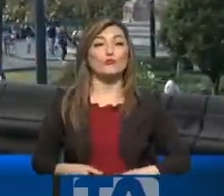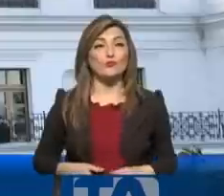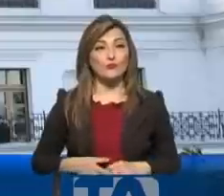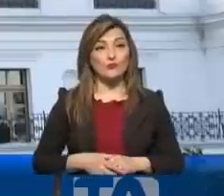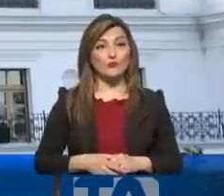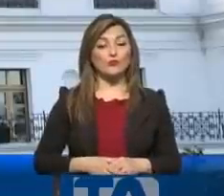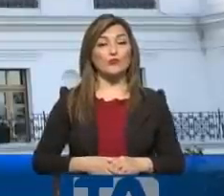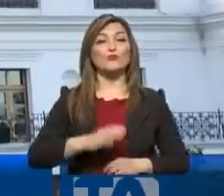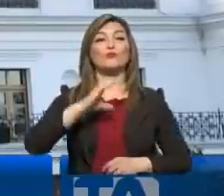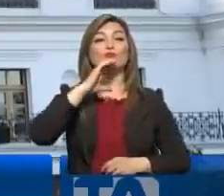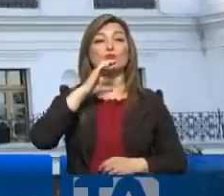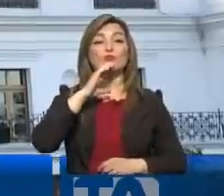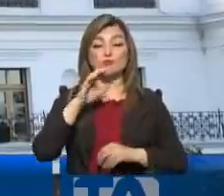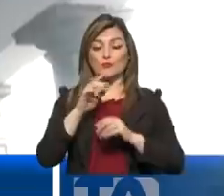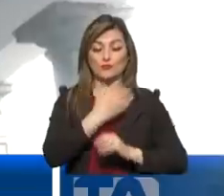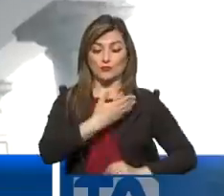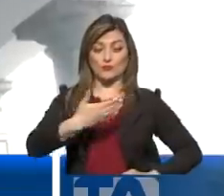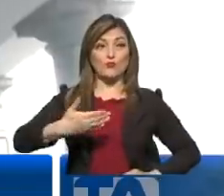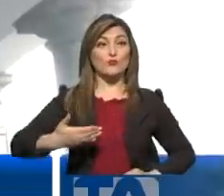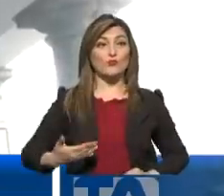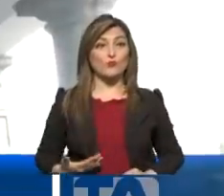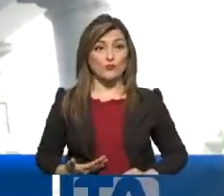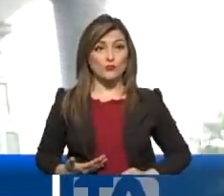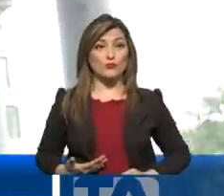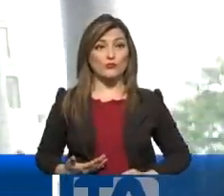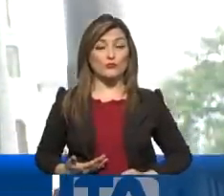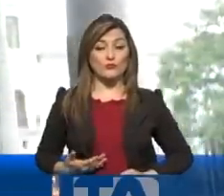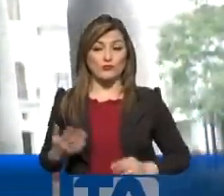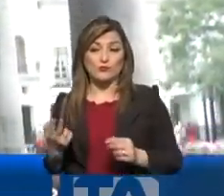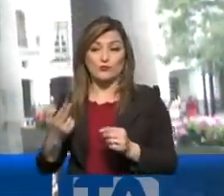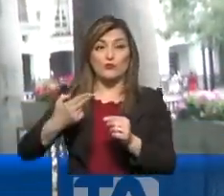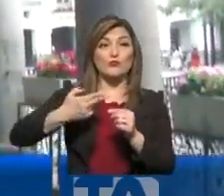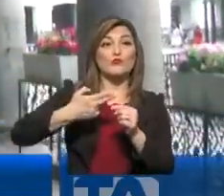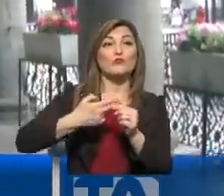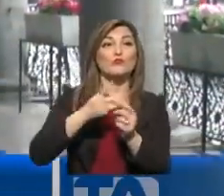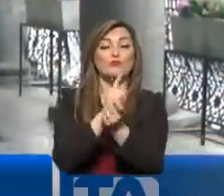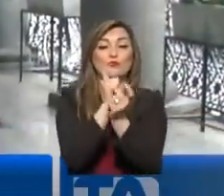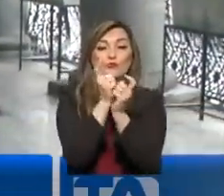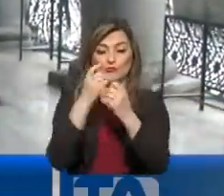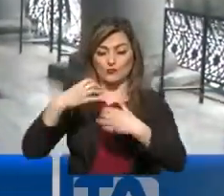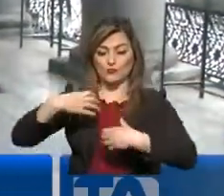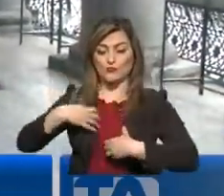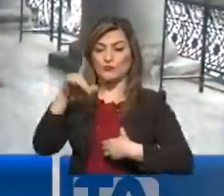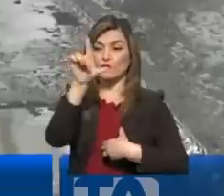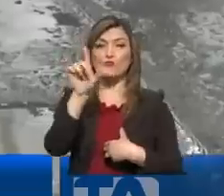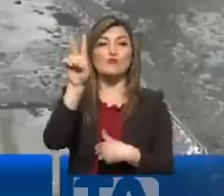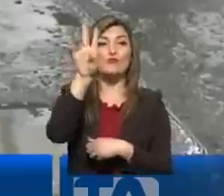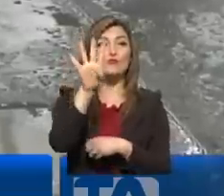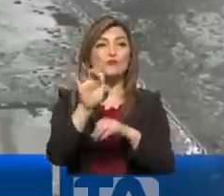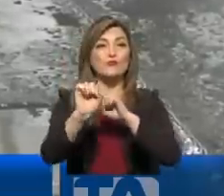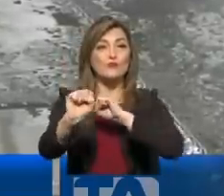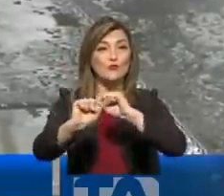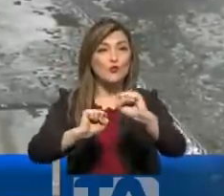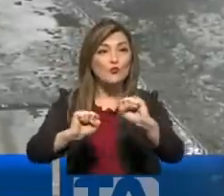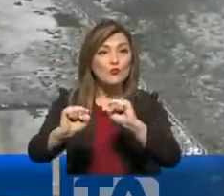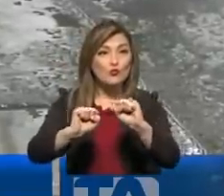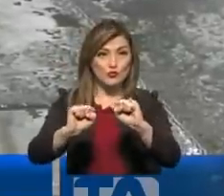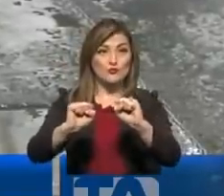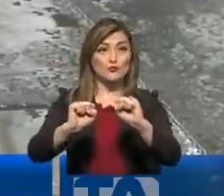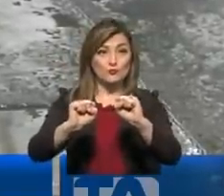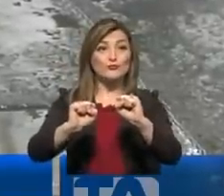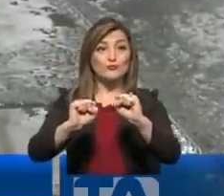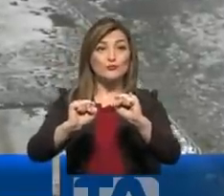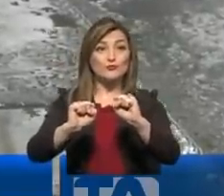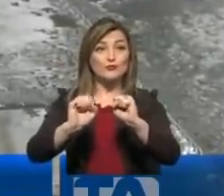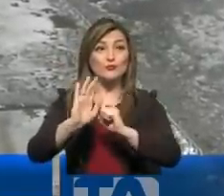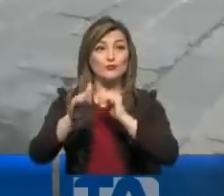una cena para los presidentes que asistirán al cambio de mando del lunes 24 de mayo. Muchos de ellos volverán a ver